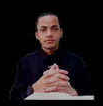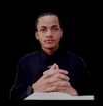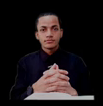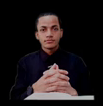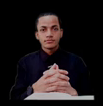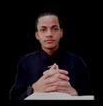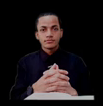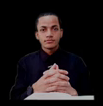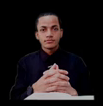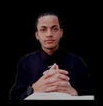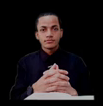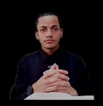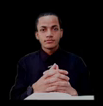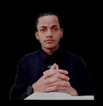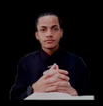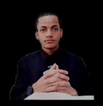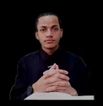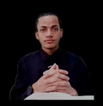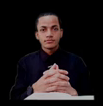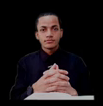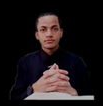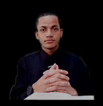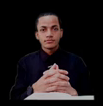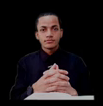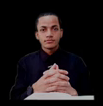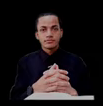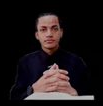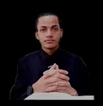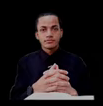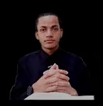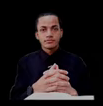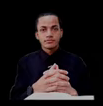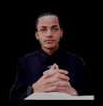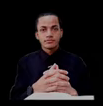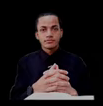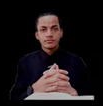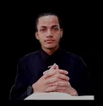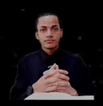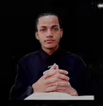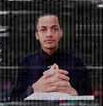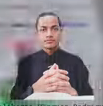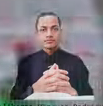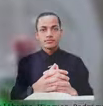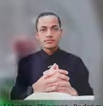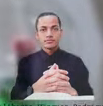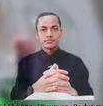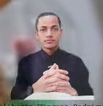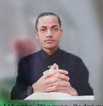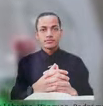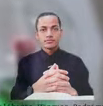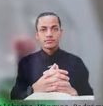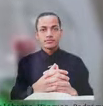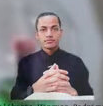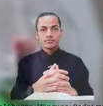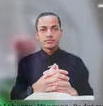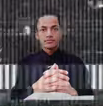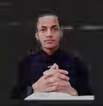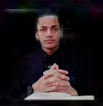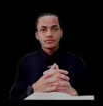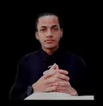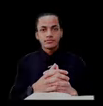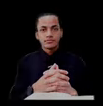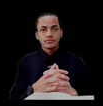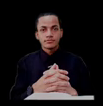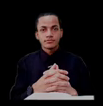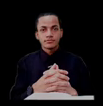era un homínido, y por lo tanto no era el ancestro humano más antiguo conocido. Y New Scientist comenta: